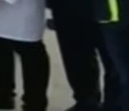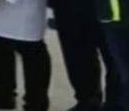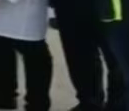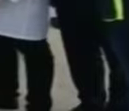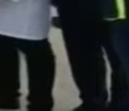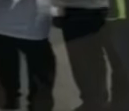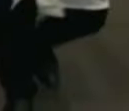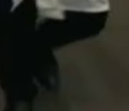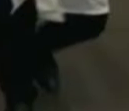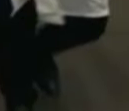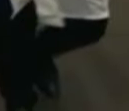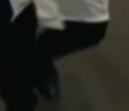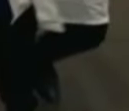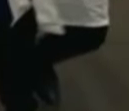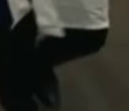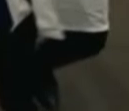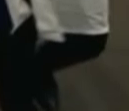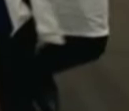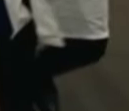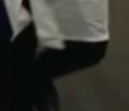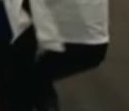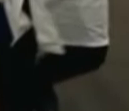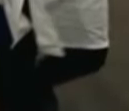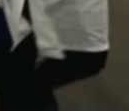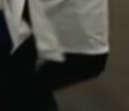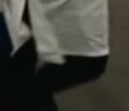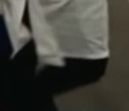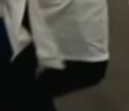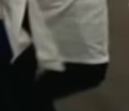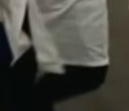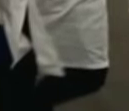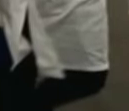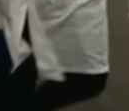e al mismo